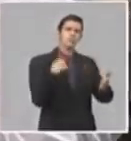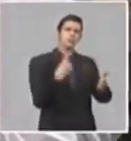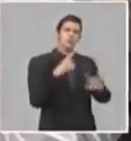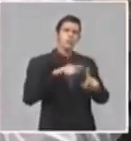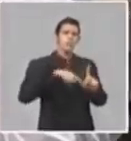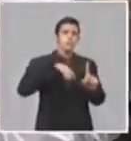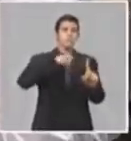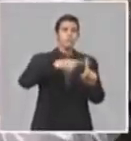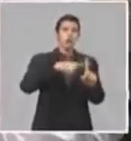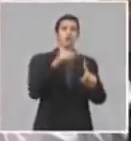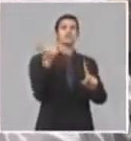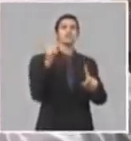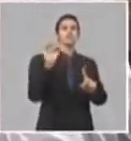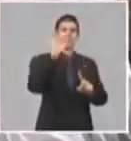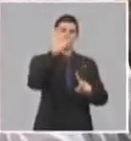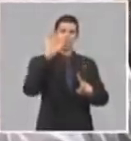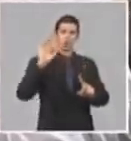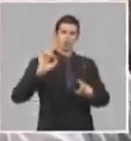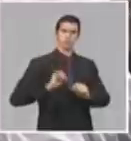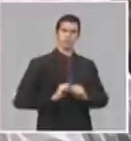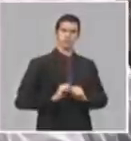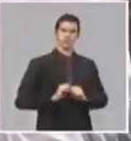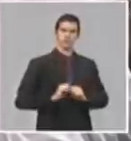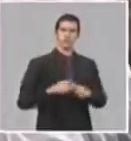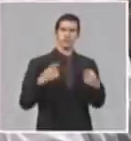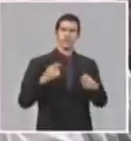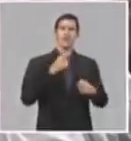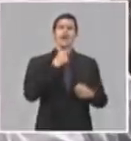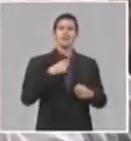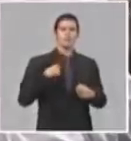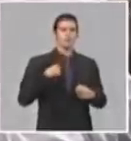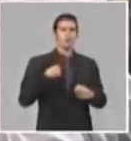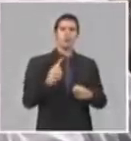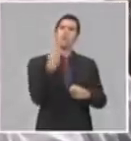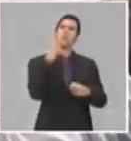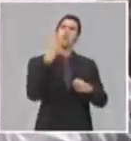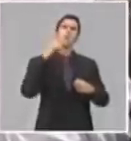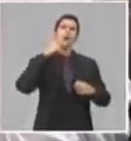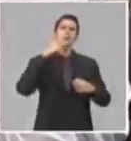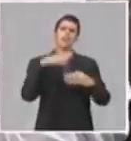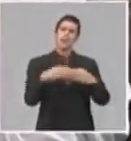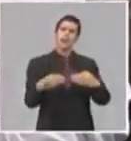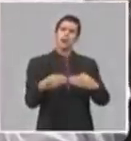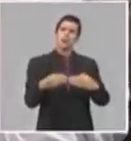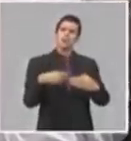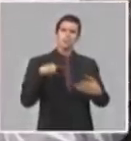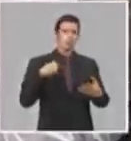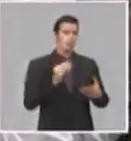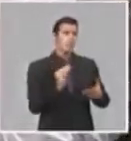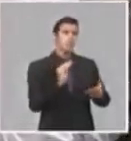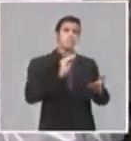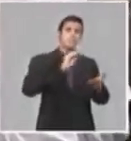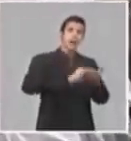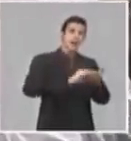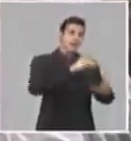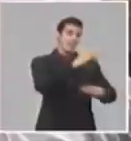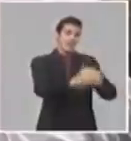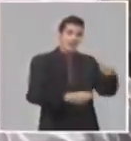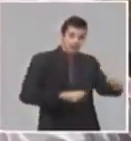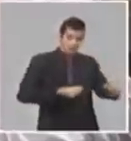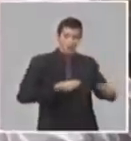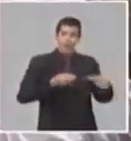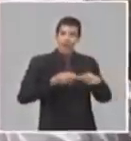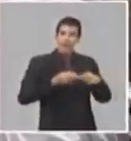cubanos, tanto los que vivimos aquí, que los que tienen dólares en efectivo, que se los remesan, etcétera, como